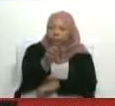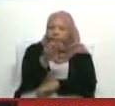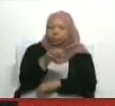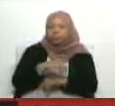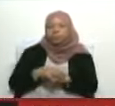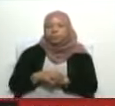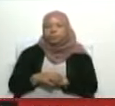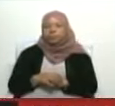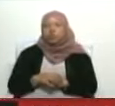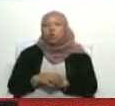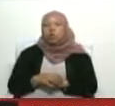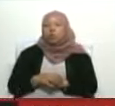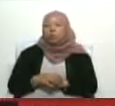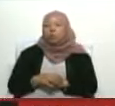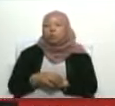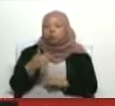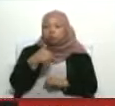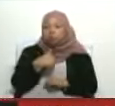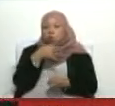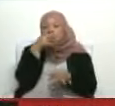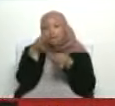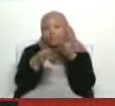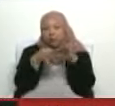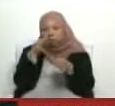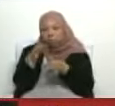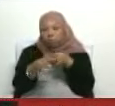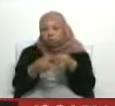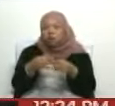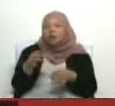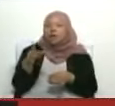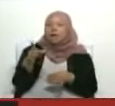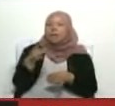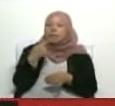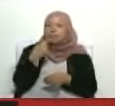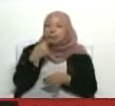quiero destacar que en el caso que menciono,